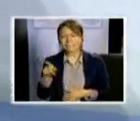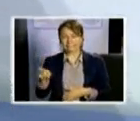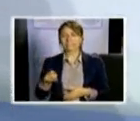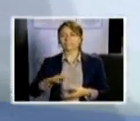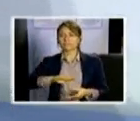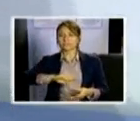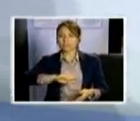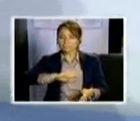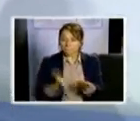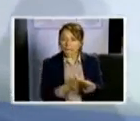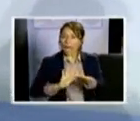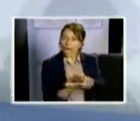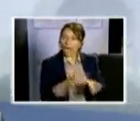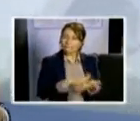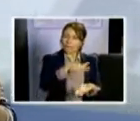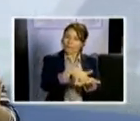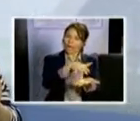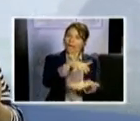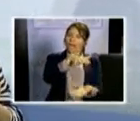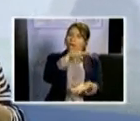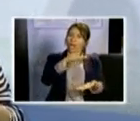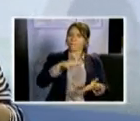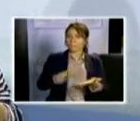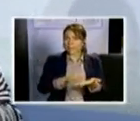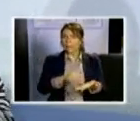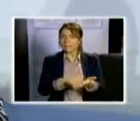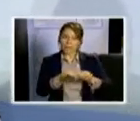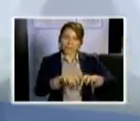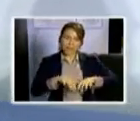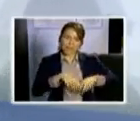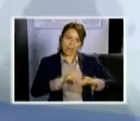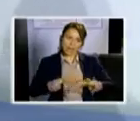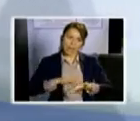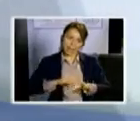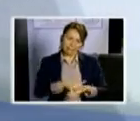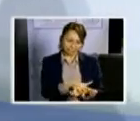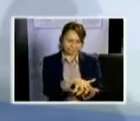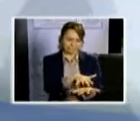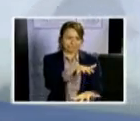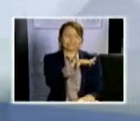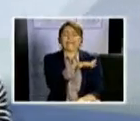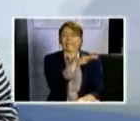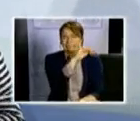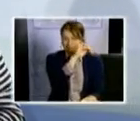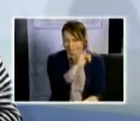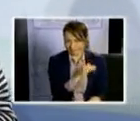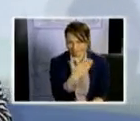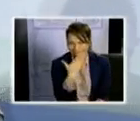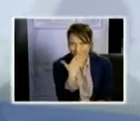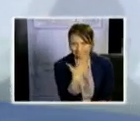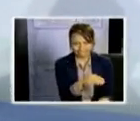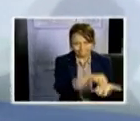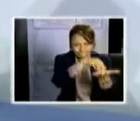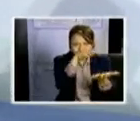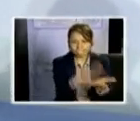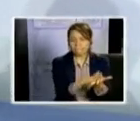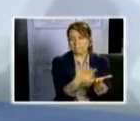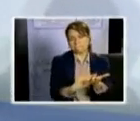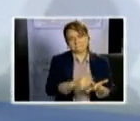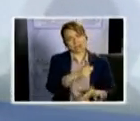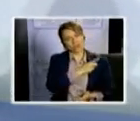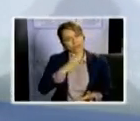los compromisos, porque eso es lo que necesitamos en realidad, amigos, que se cumplan, honrar la palabra, honrar los acuerdos.